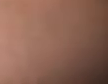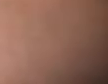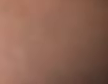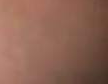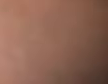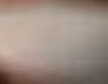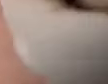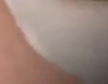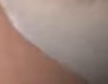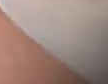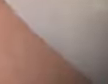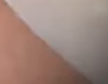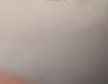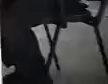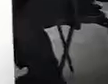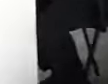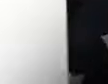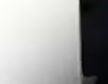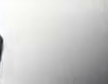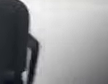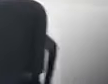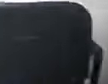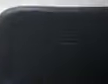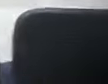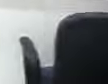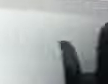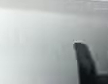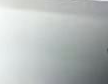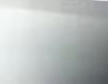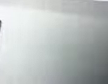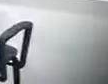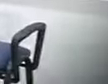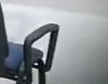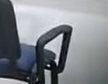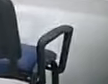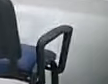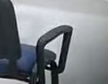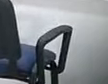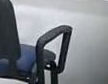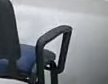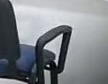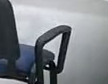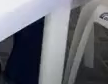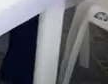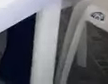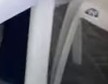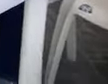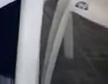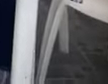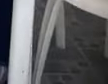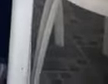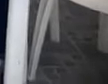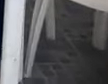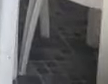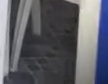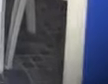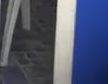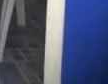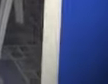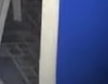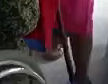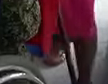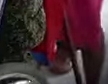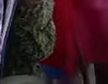de 2.692 usuarios tamizados, que corresponde al 15% de la población objeto meta logrado mediante